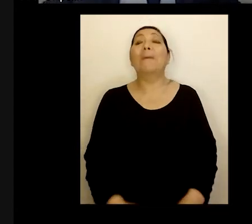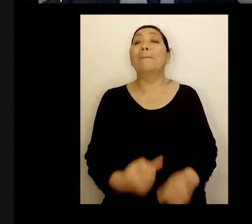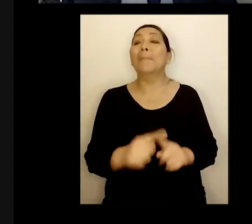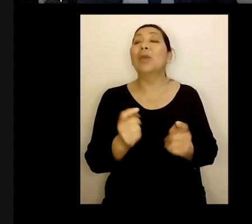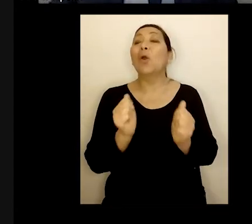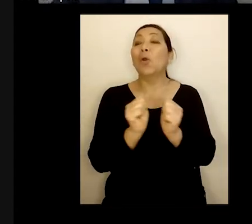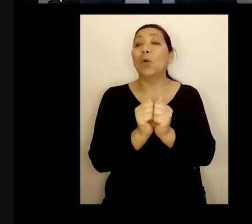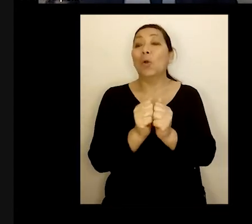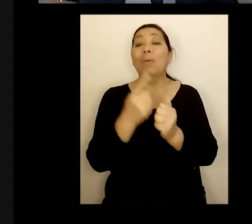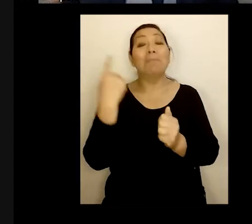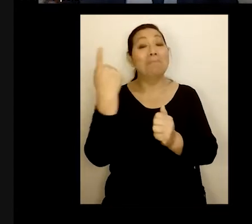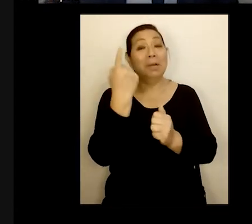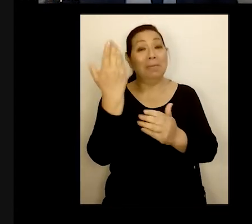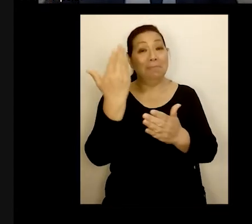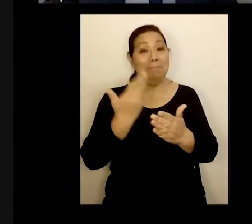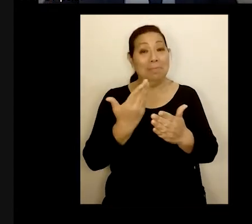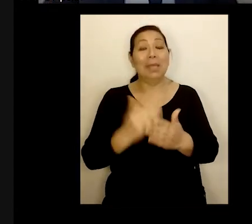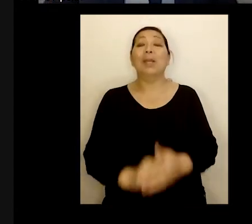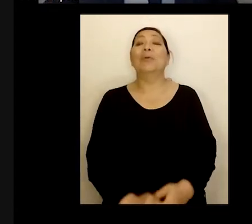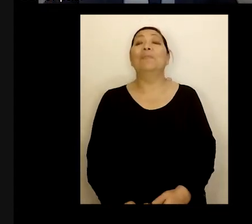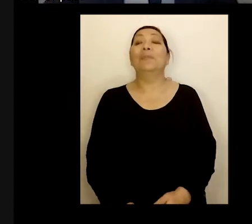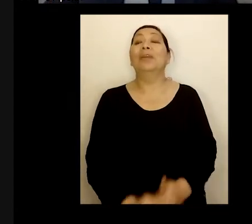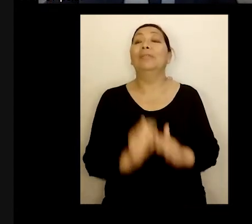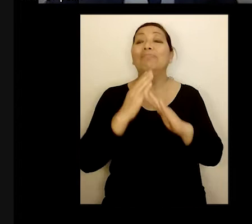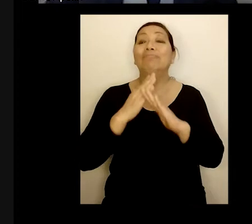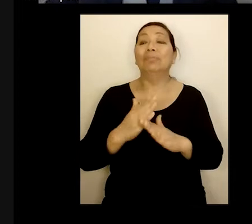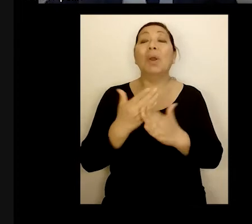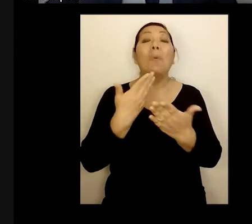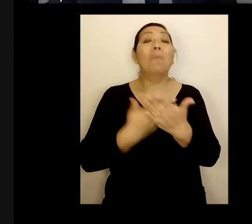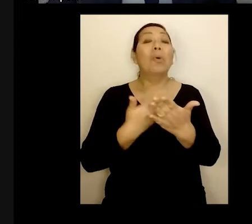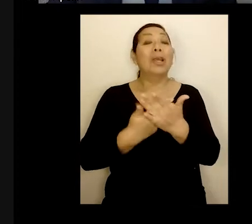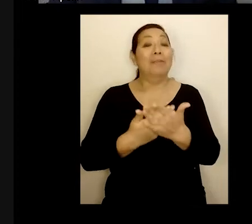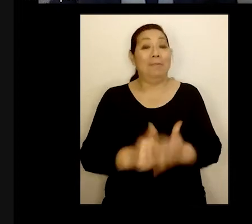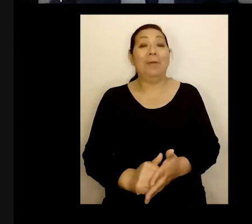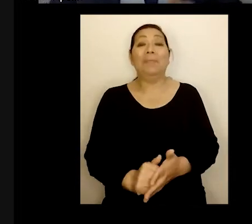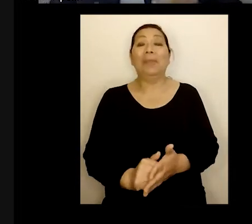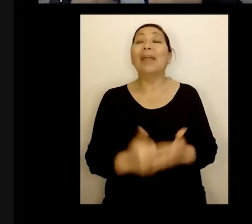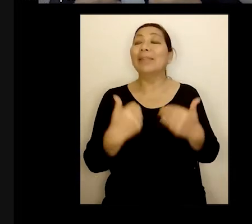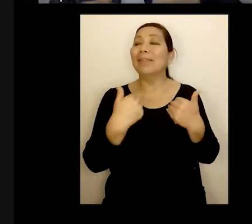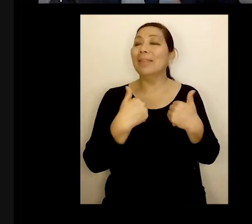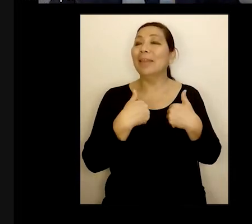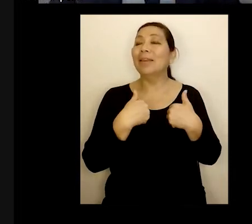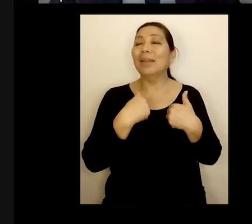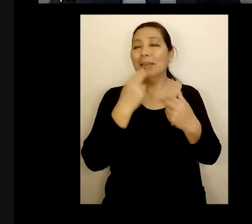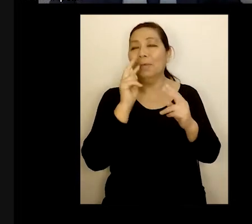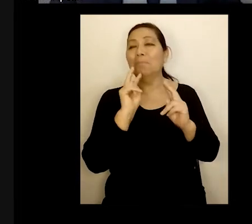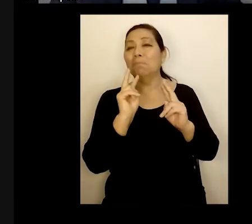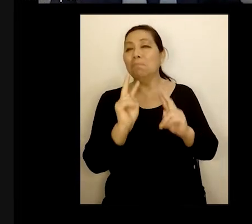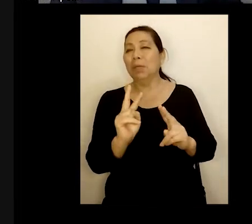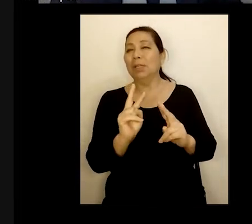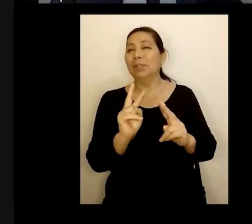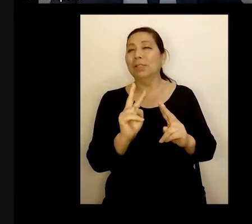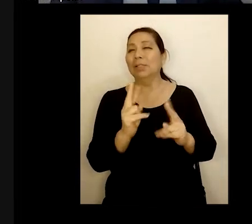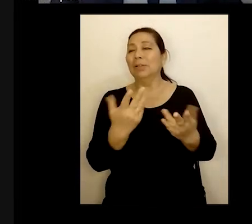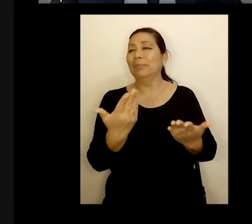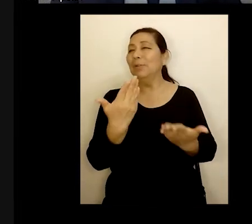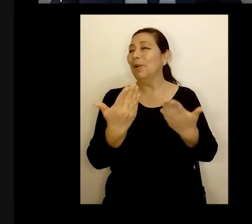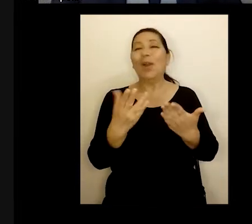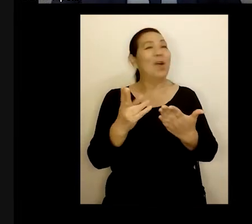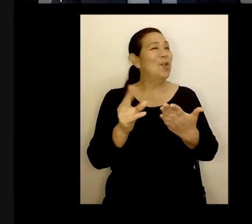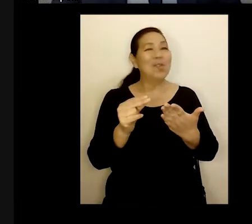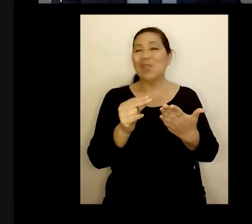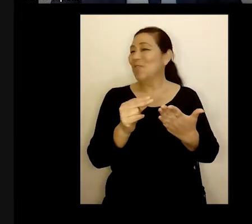Pero con relación al primer acto lesivo, el rechazo de la prueba pericial, debe tenerse en cuenta que Ares